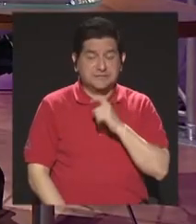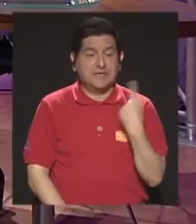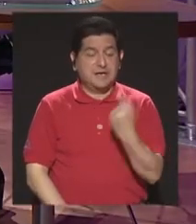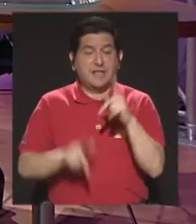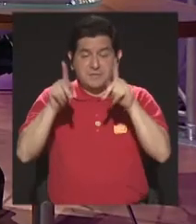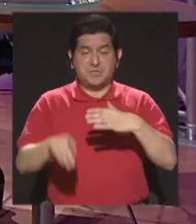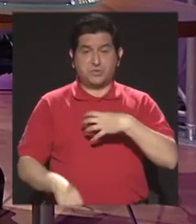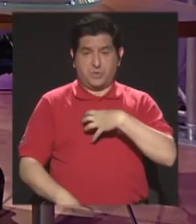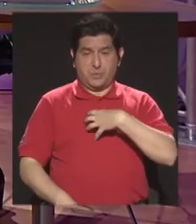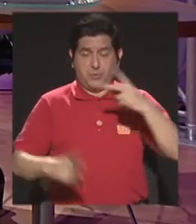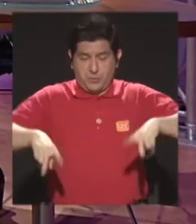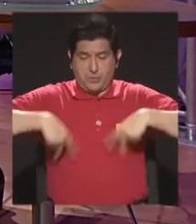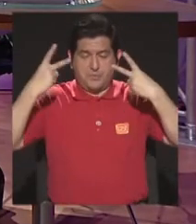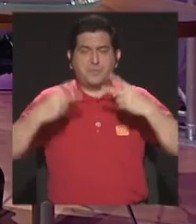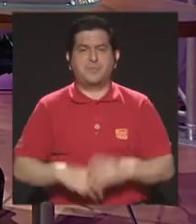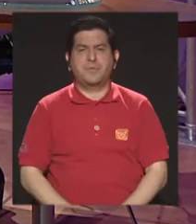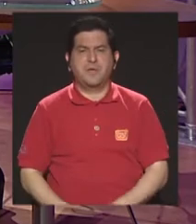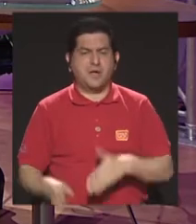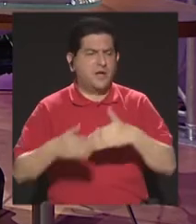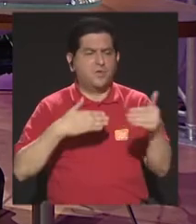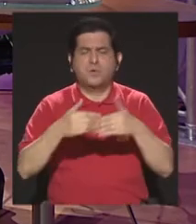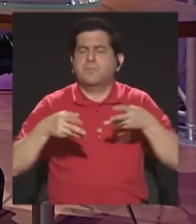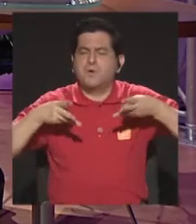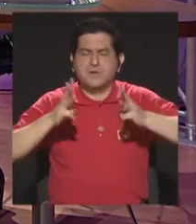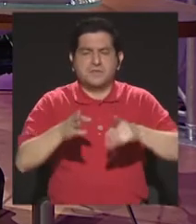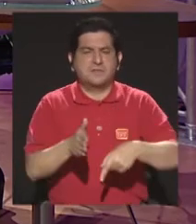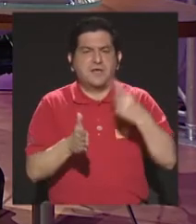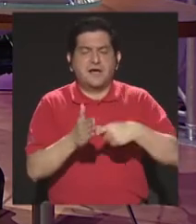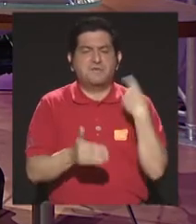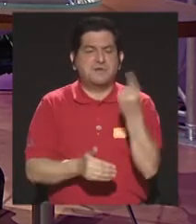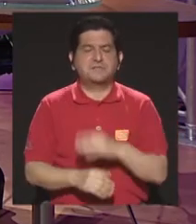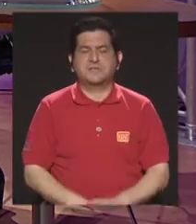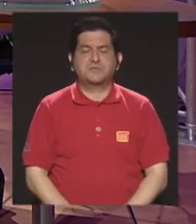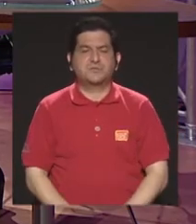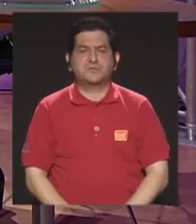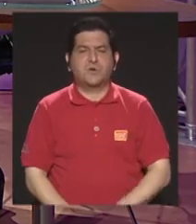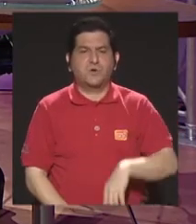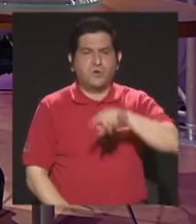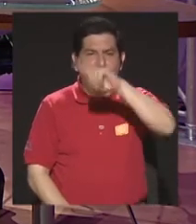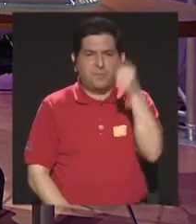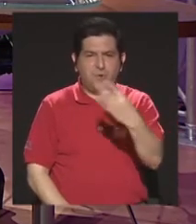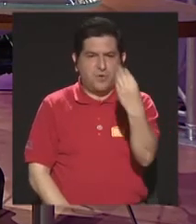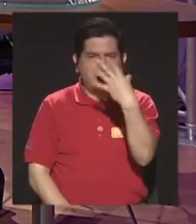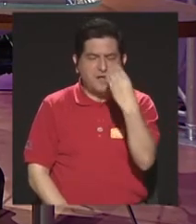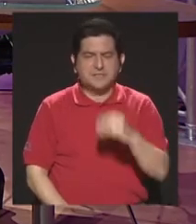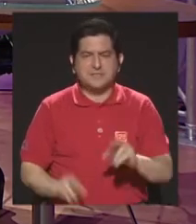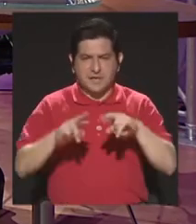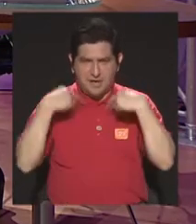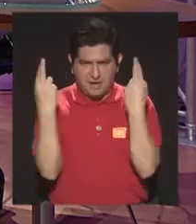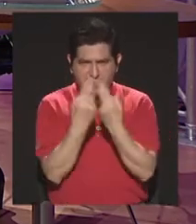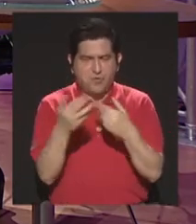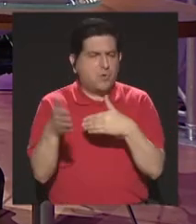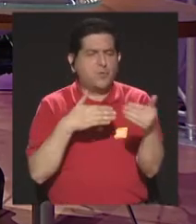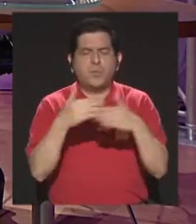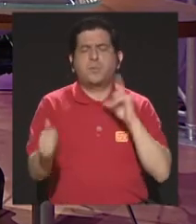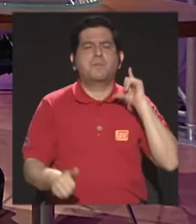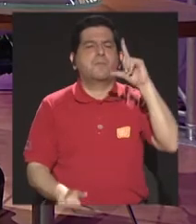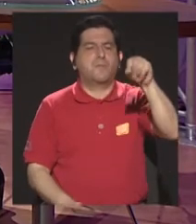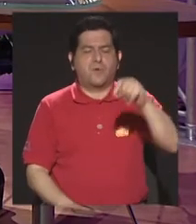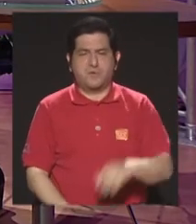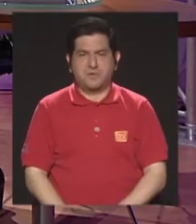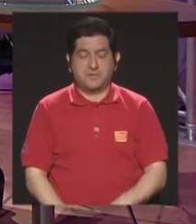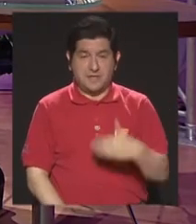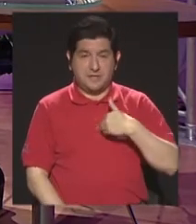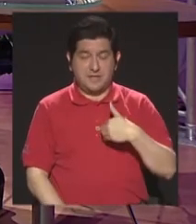su vida. Entonces, recurrimos a cualquier método. Hay días que tal vez solo por Skype nos hemos reunido. Entonces, no importa qué tan lejos estén. Tenemos hasta una